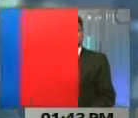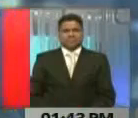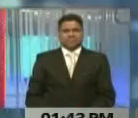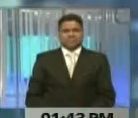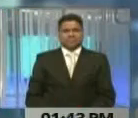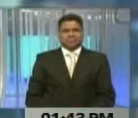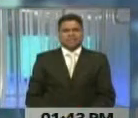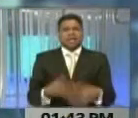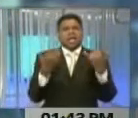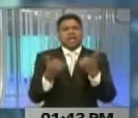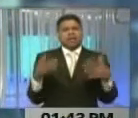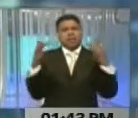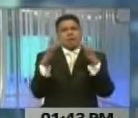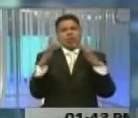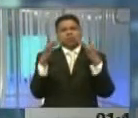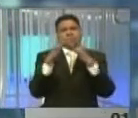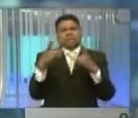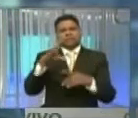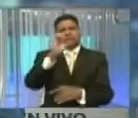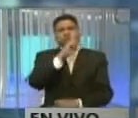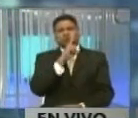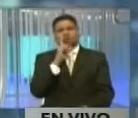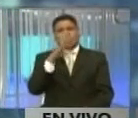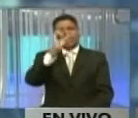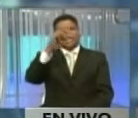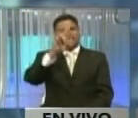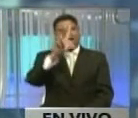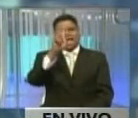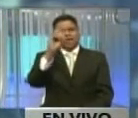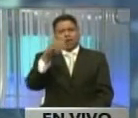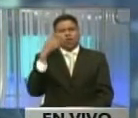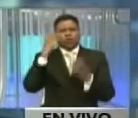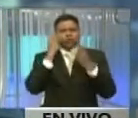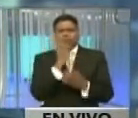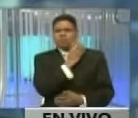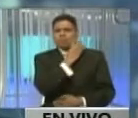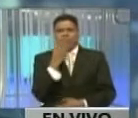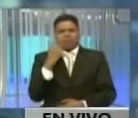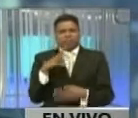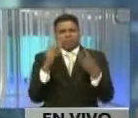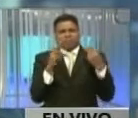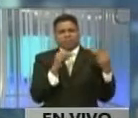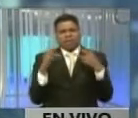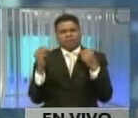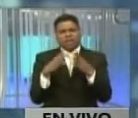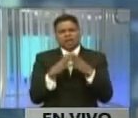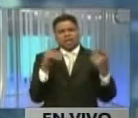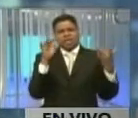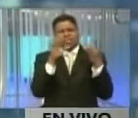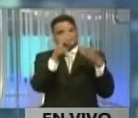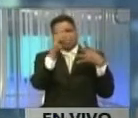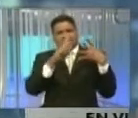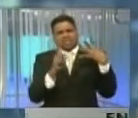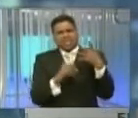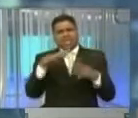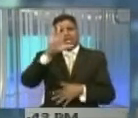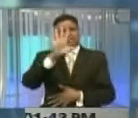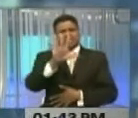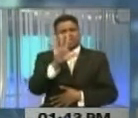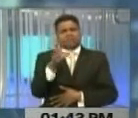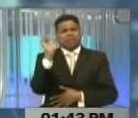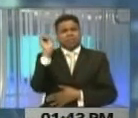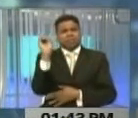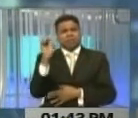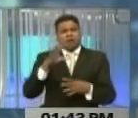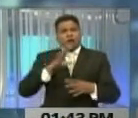esta hora, amigos, vamos a establecer contacto con Carlos Rebete desde el Teatro Nacional de Caracas para escuchar los detalles de esta quinta edición del Festival